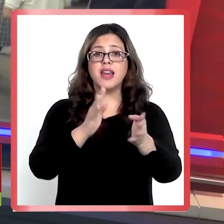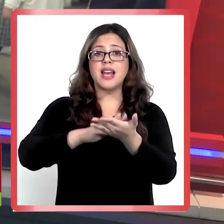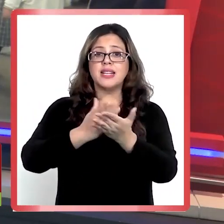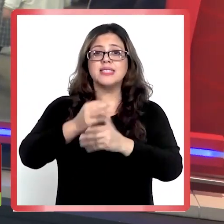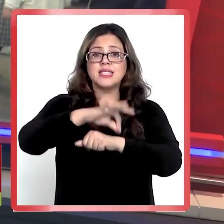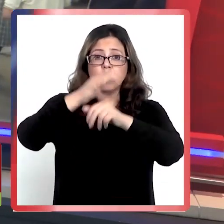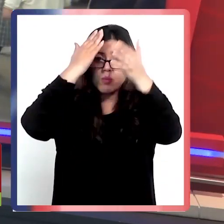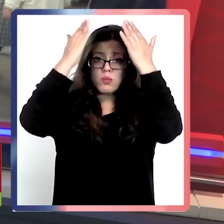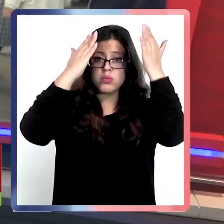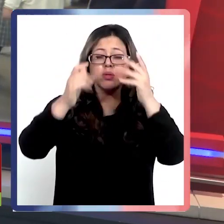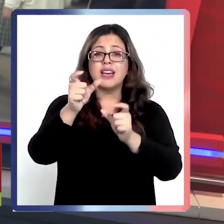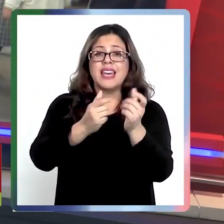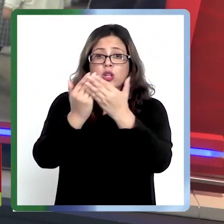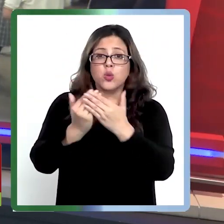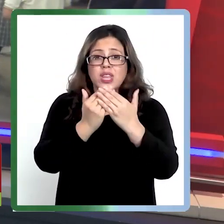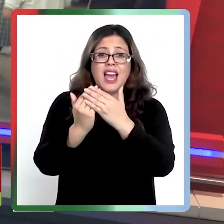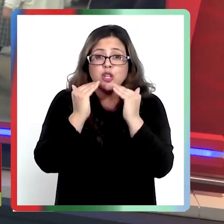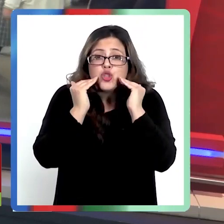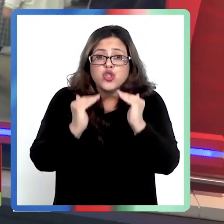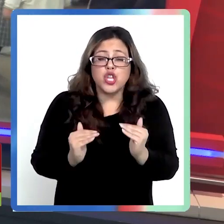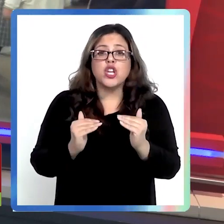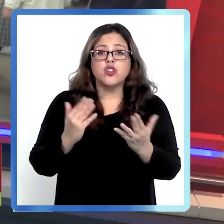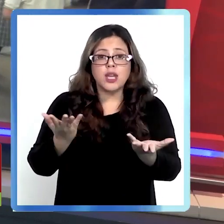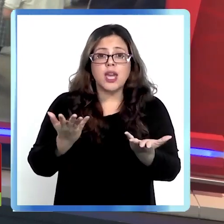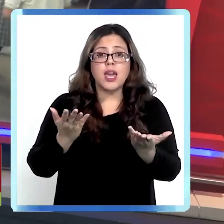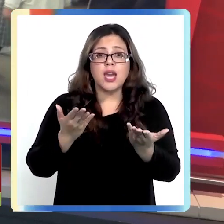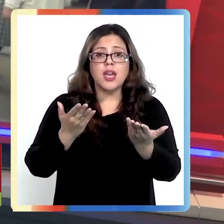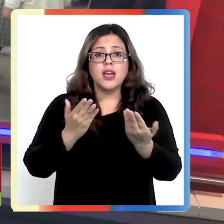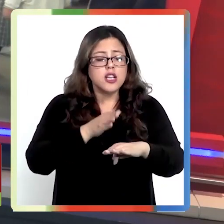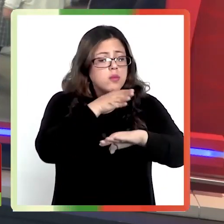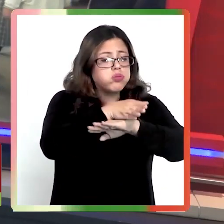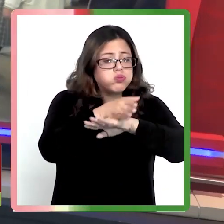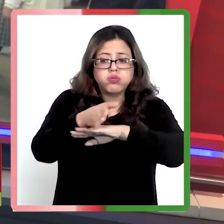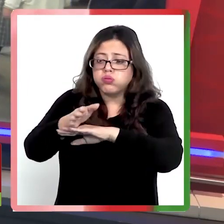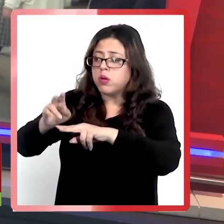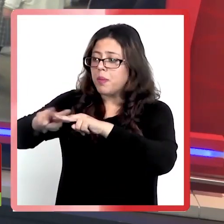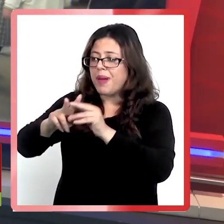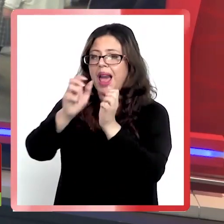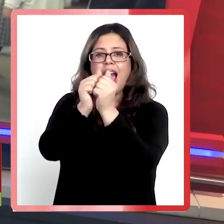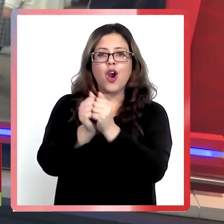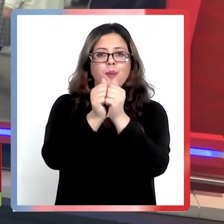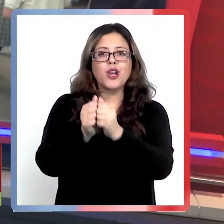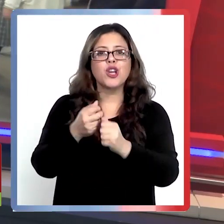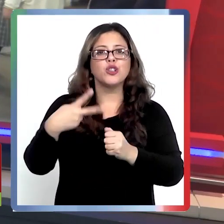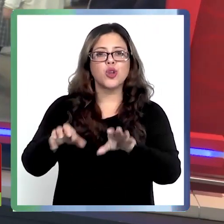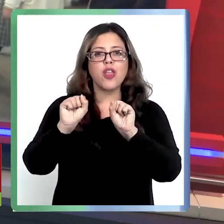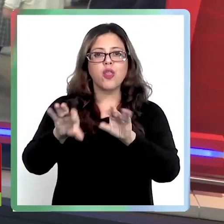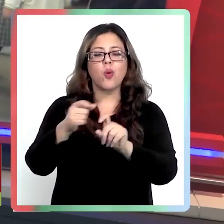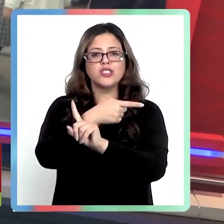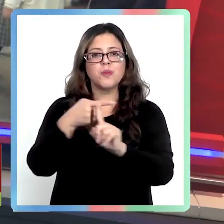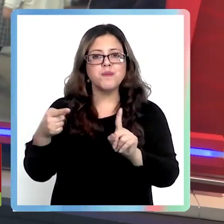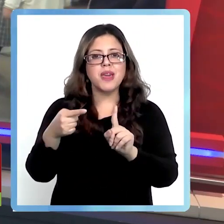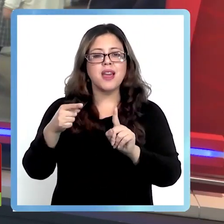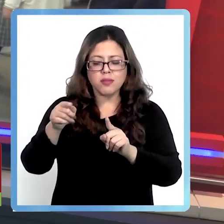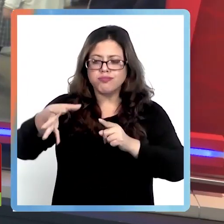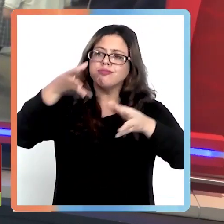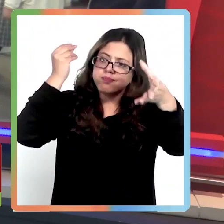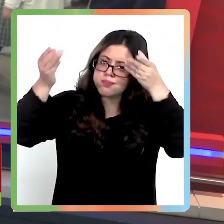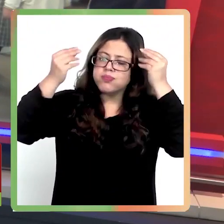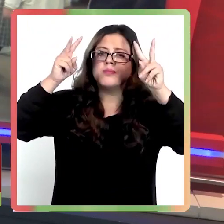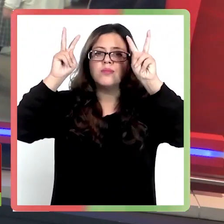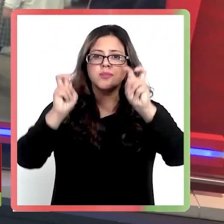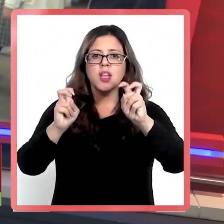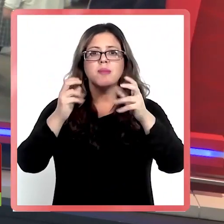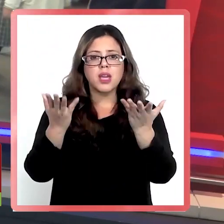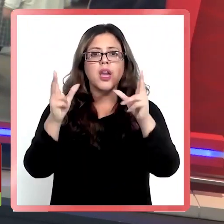Los estudiantes de los cursos más pequeños tuvieron la oportunidad de recorrer los stands preparados por sus compañeros de la educación media y aprendieron